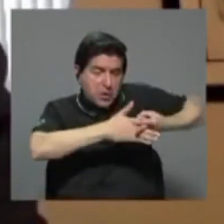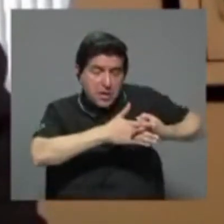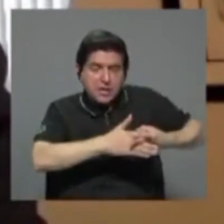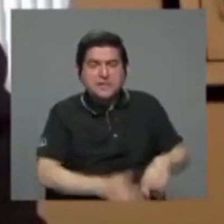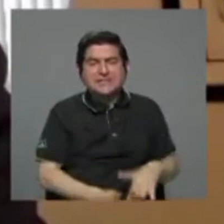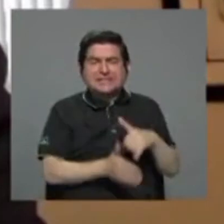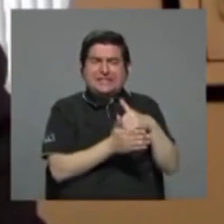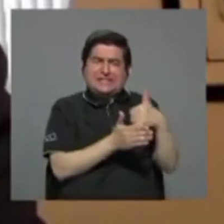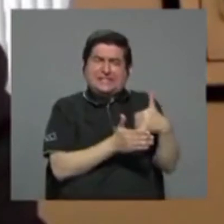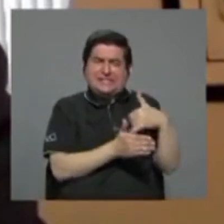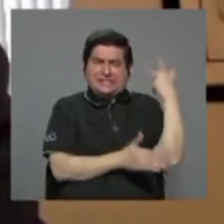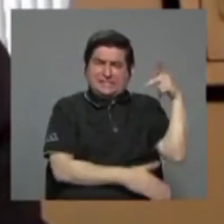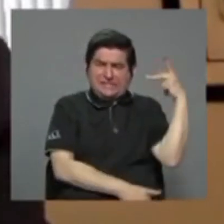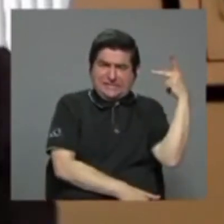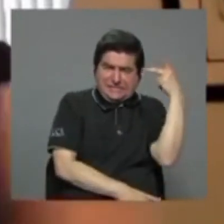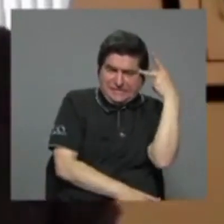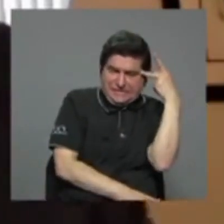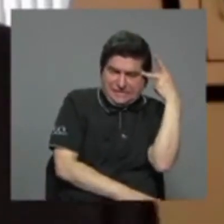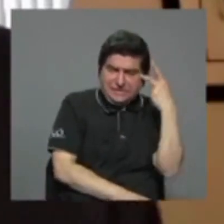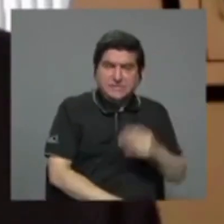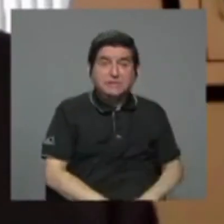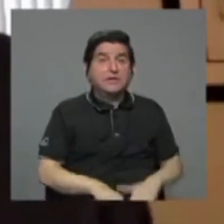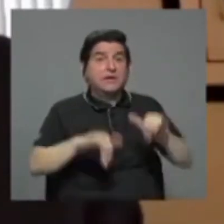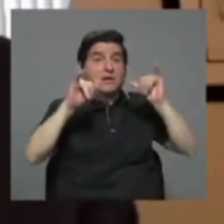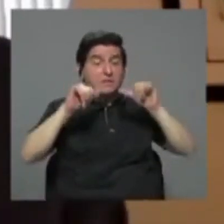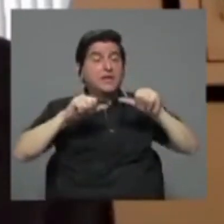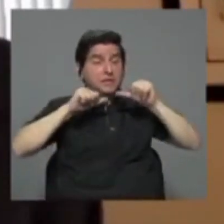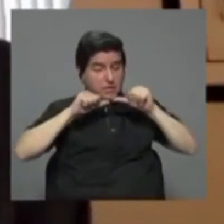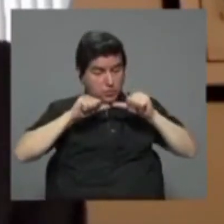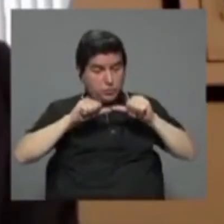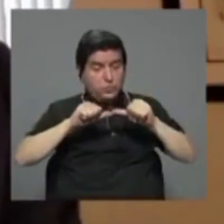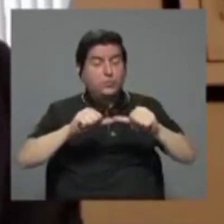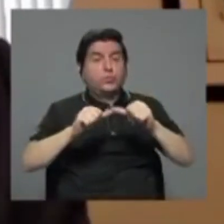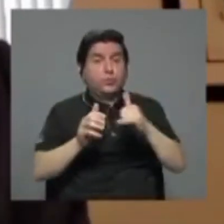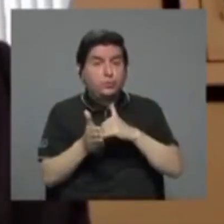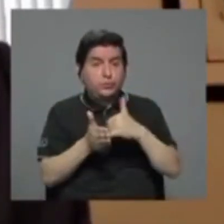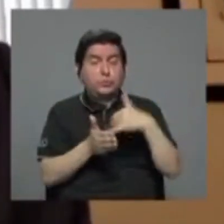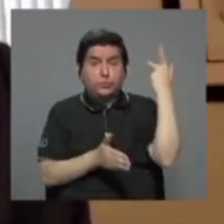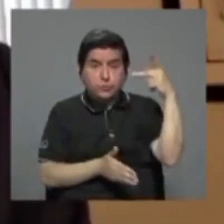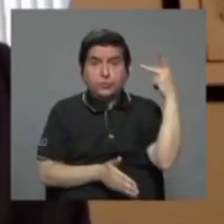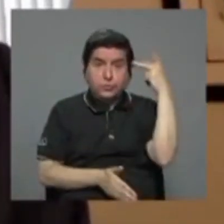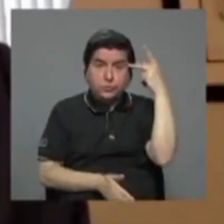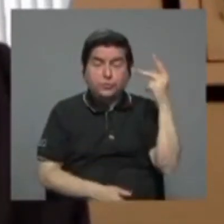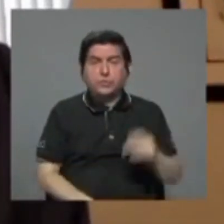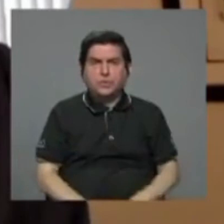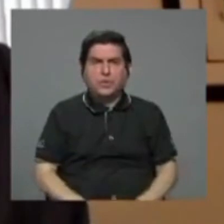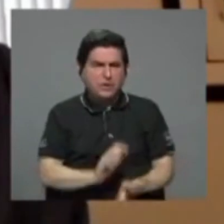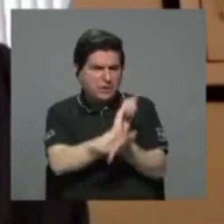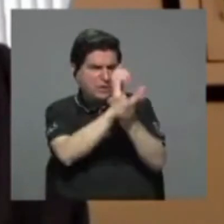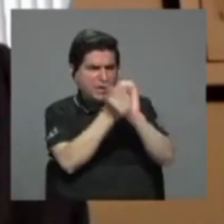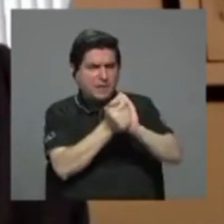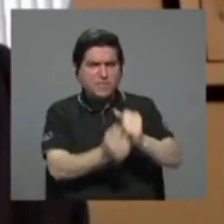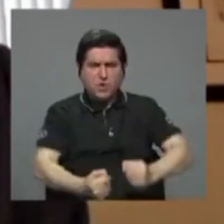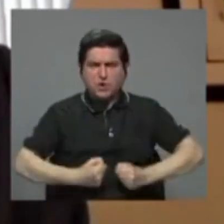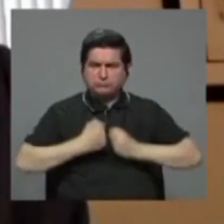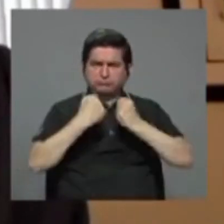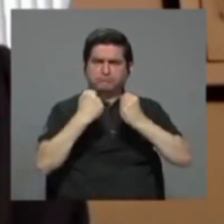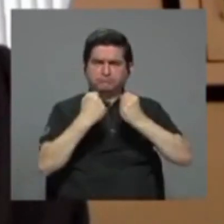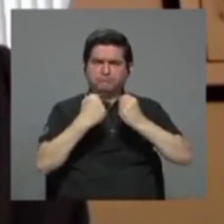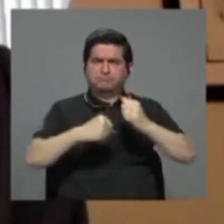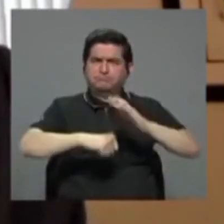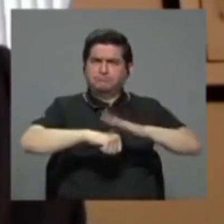debilidad política y que, bueno, se mantuvo esa debilidad política, en gran medida se convirtió en una fortaleza